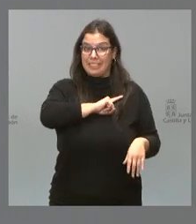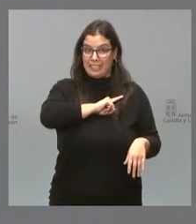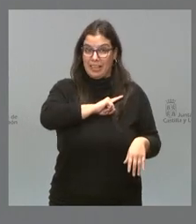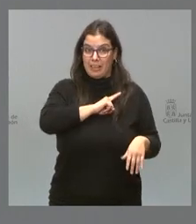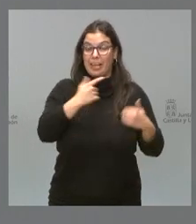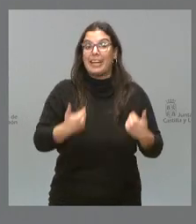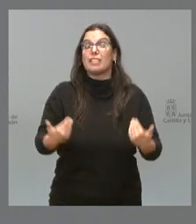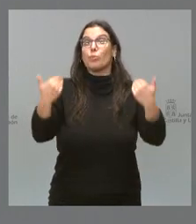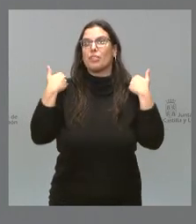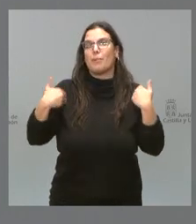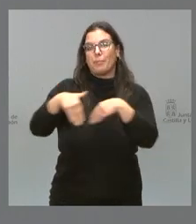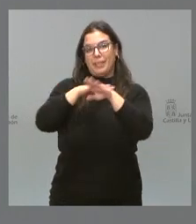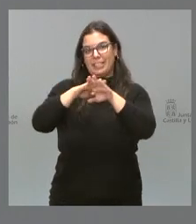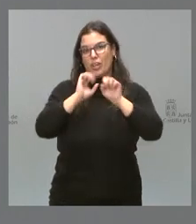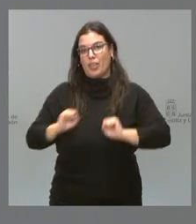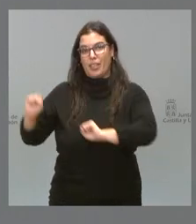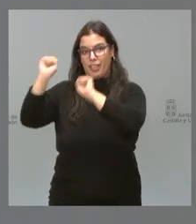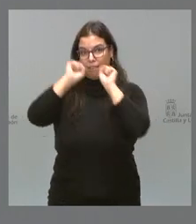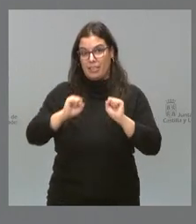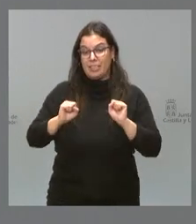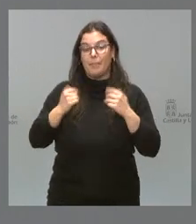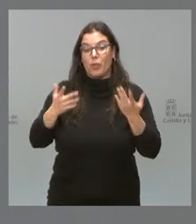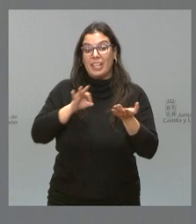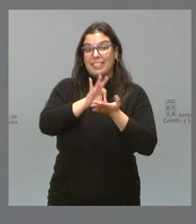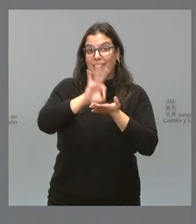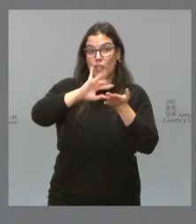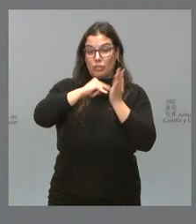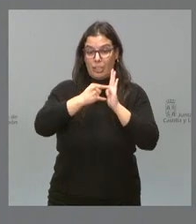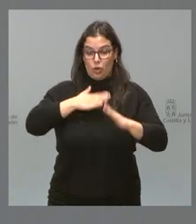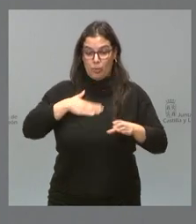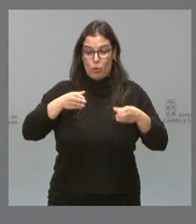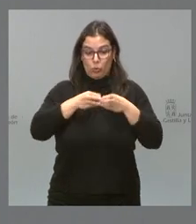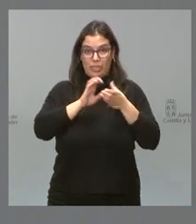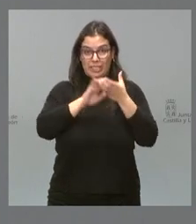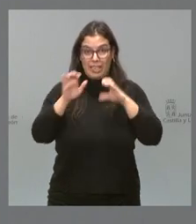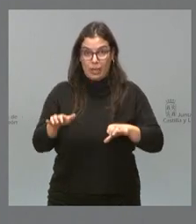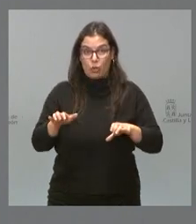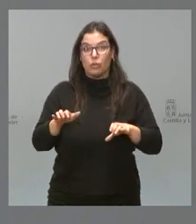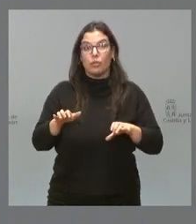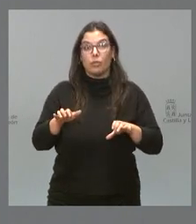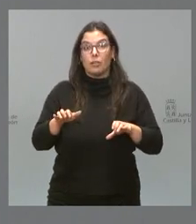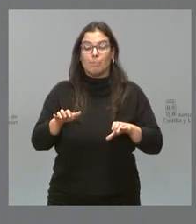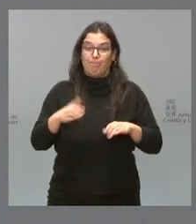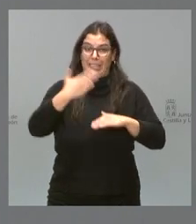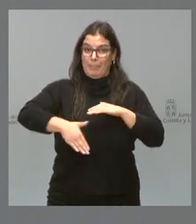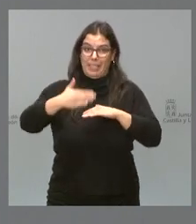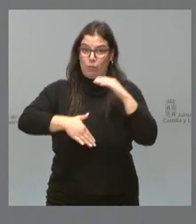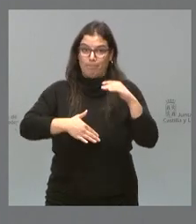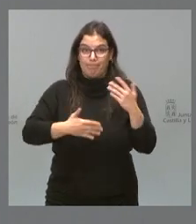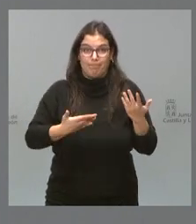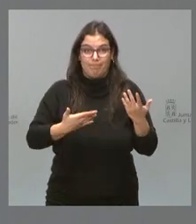Ministerio de defensa donde la entrada de los servicios técnicos de la junta de Castilla y León en materia de extinción de incendios Pues estaba limitada